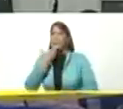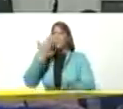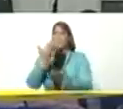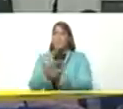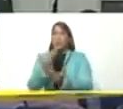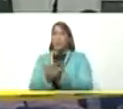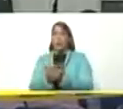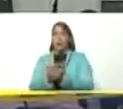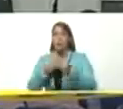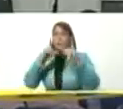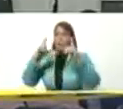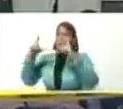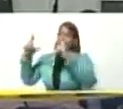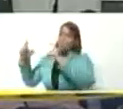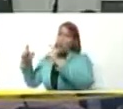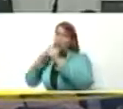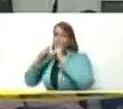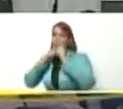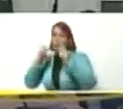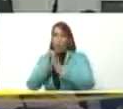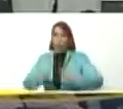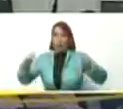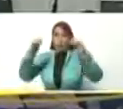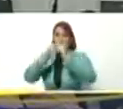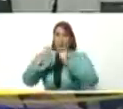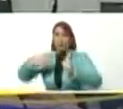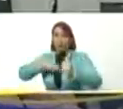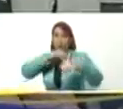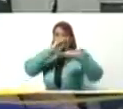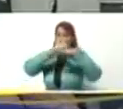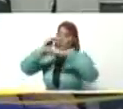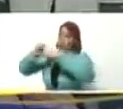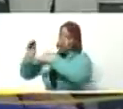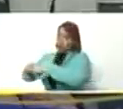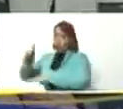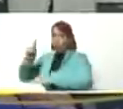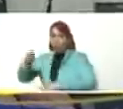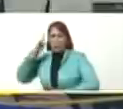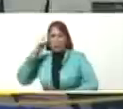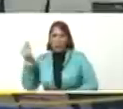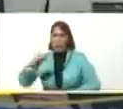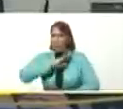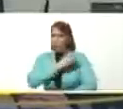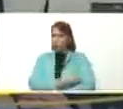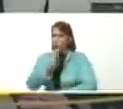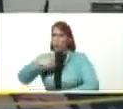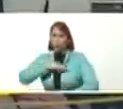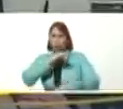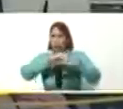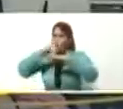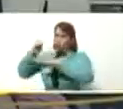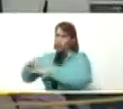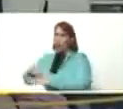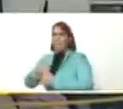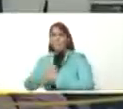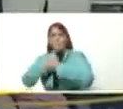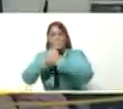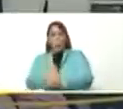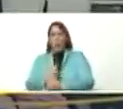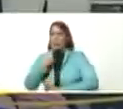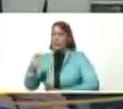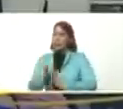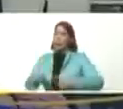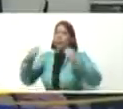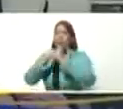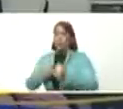de imagen del turismo en Anzoátegui, y hemos convocado a la razón más fuerte, hemos convocado al amor. Hemos dicho que